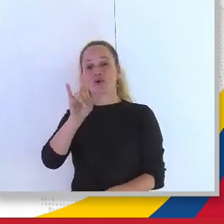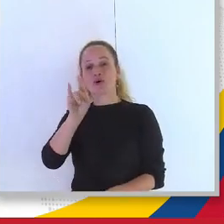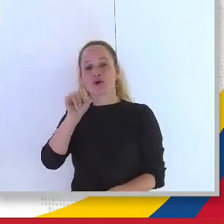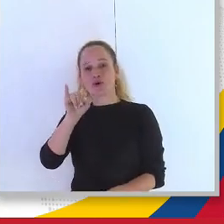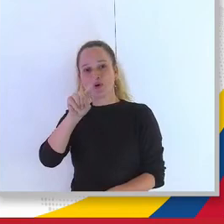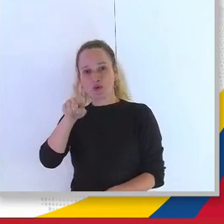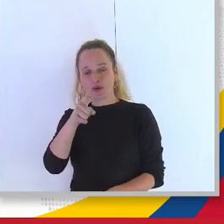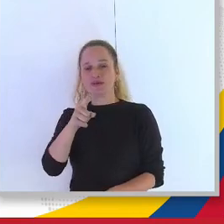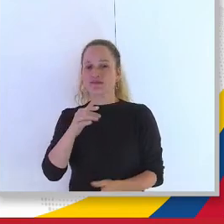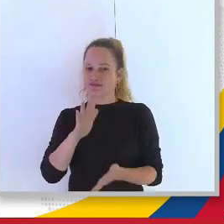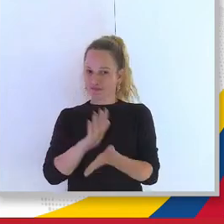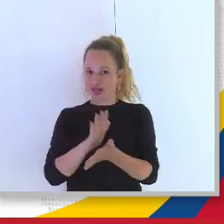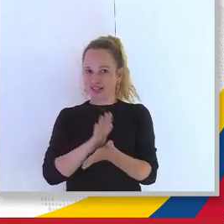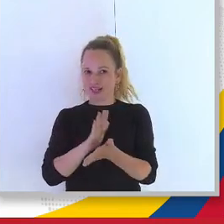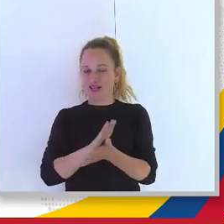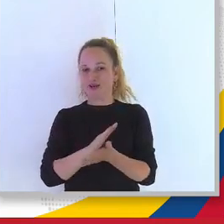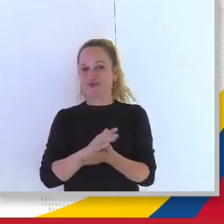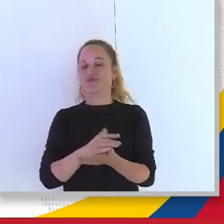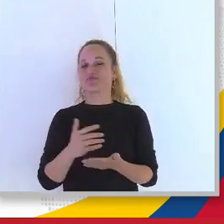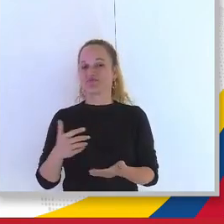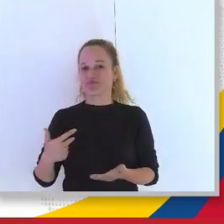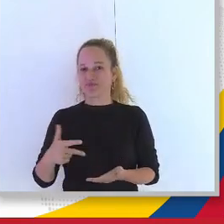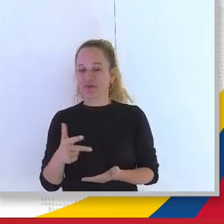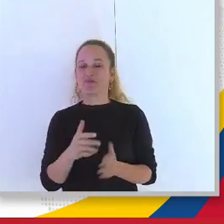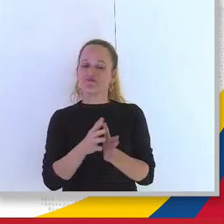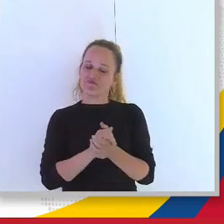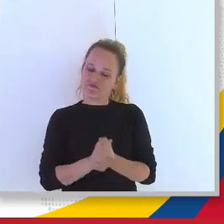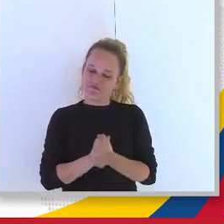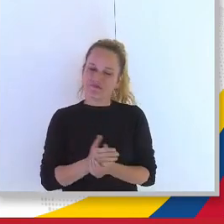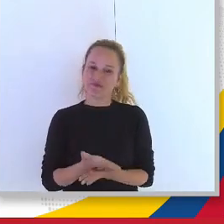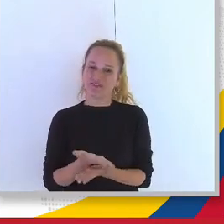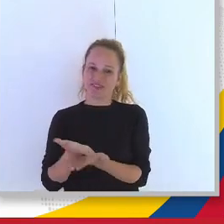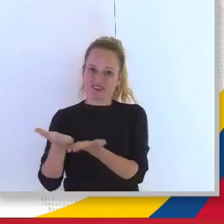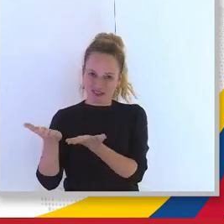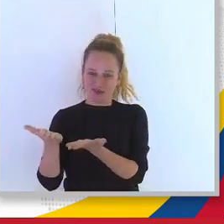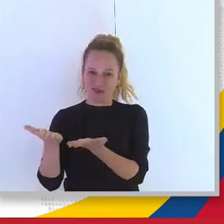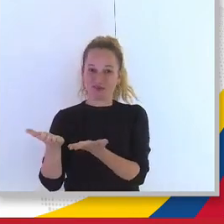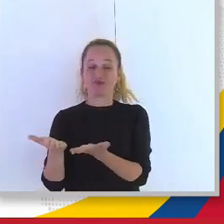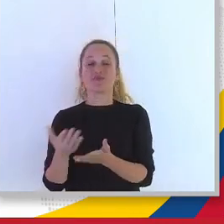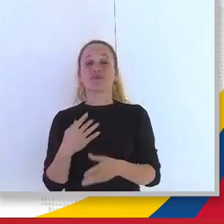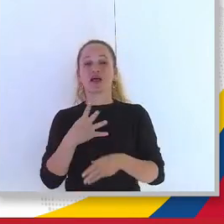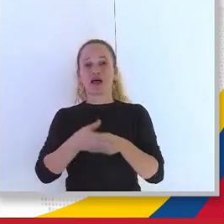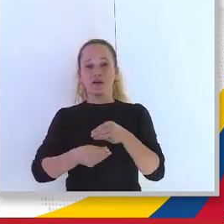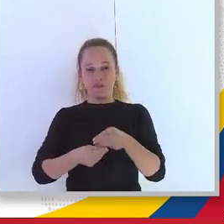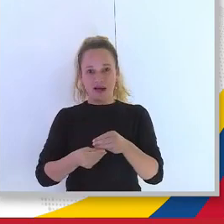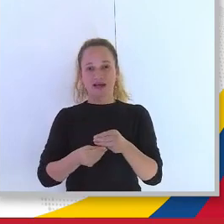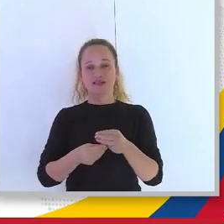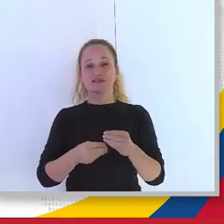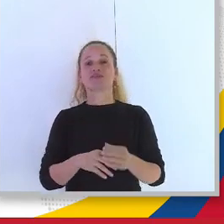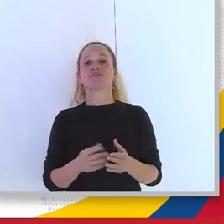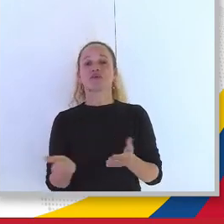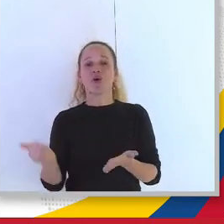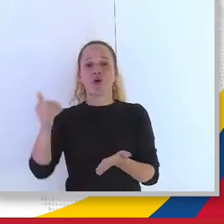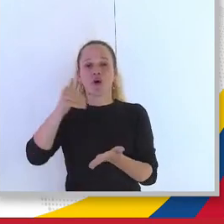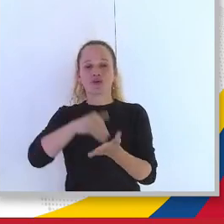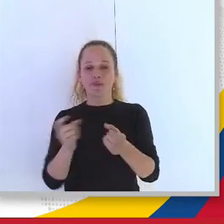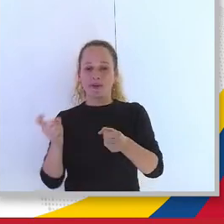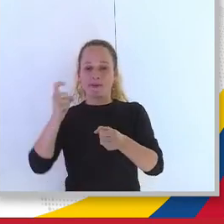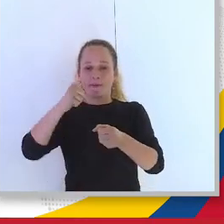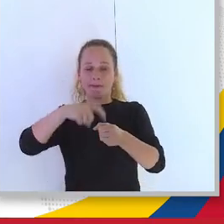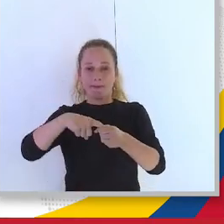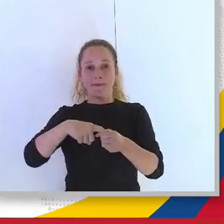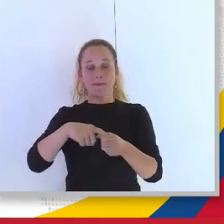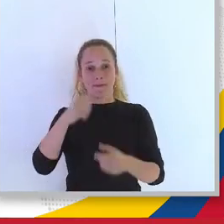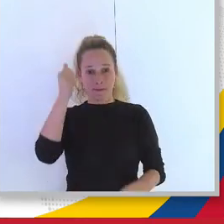está ya en camino para traer su saludo. Mientras hacemos la reconexión con el maestro